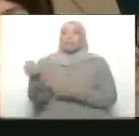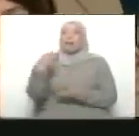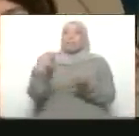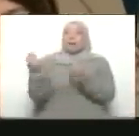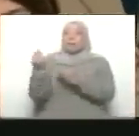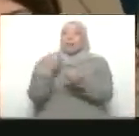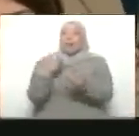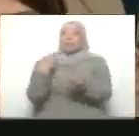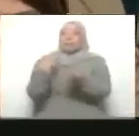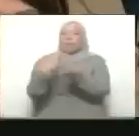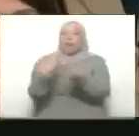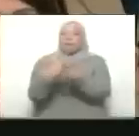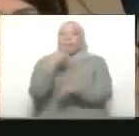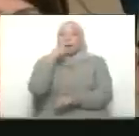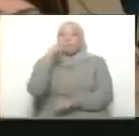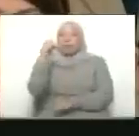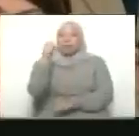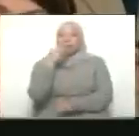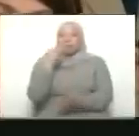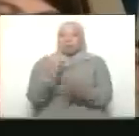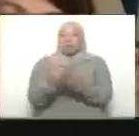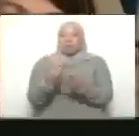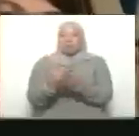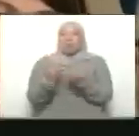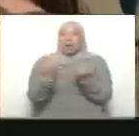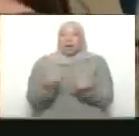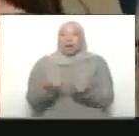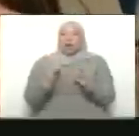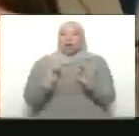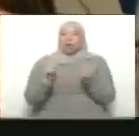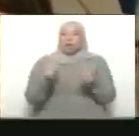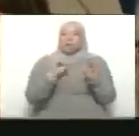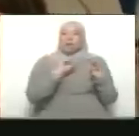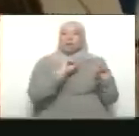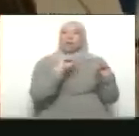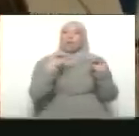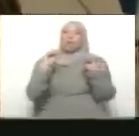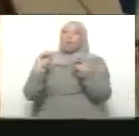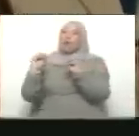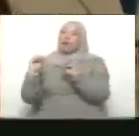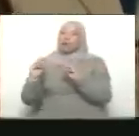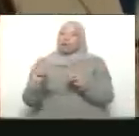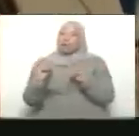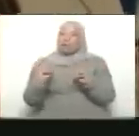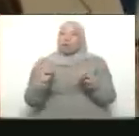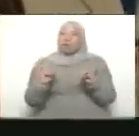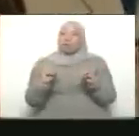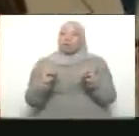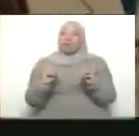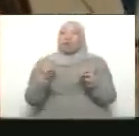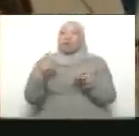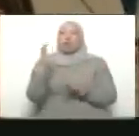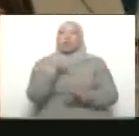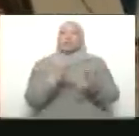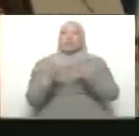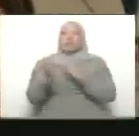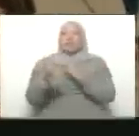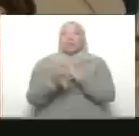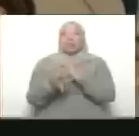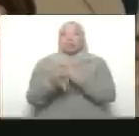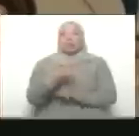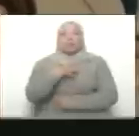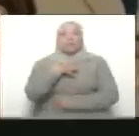entonces la convocatoria de los premios nacionales de ciencia y tecnología una iniciativa que inició en el año 2001 por parte del comandante Hugo Chávez para